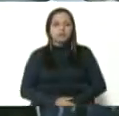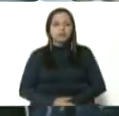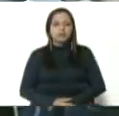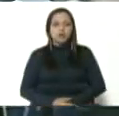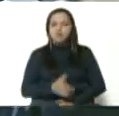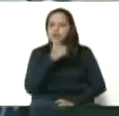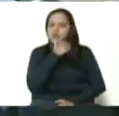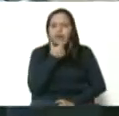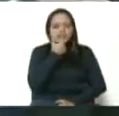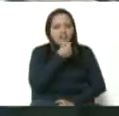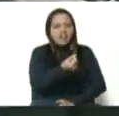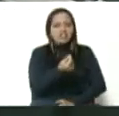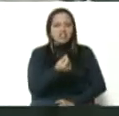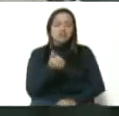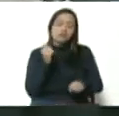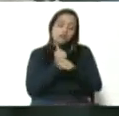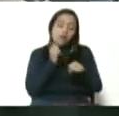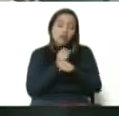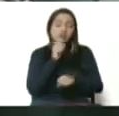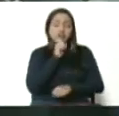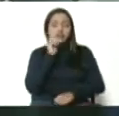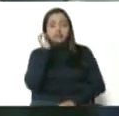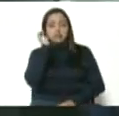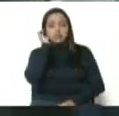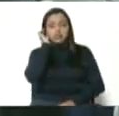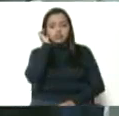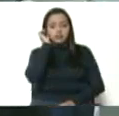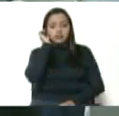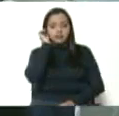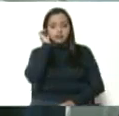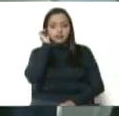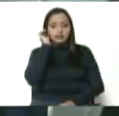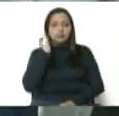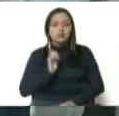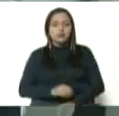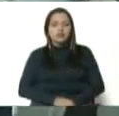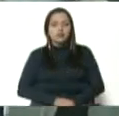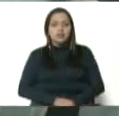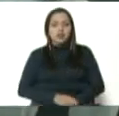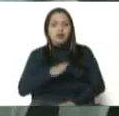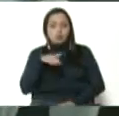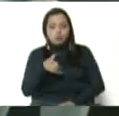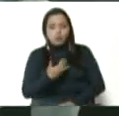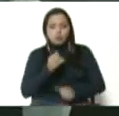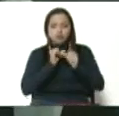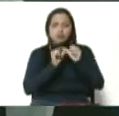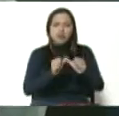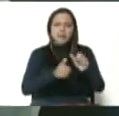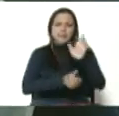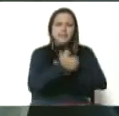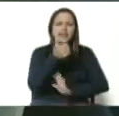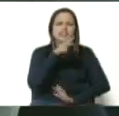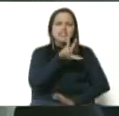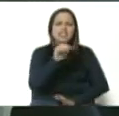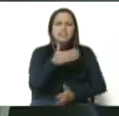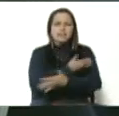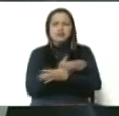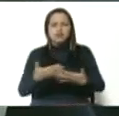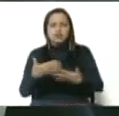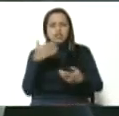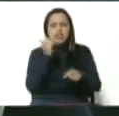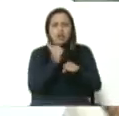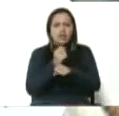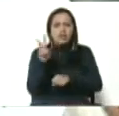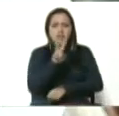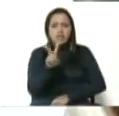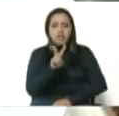fácil, no ha sido una tarea sencilla sostener a casi 30 millones de venezolanos cuando nuestro